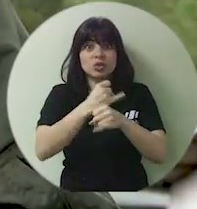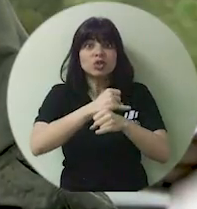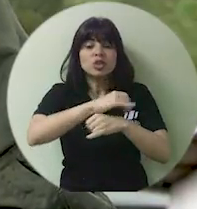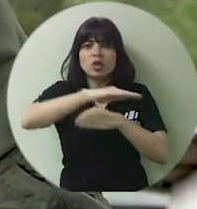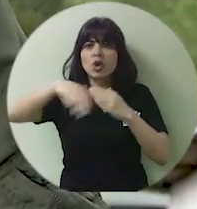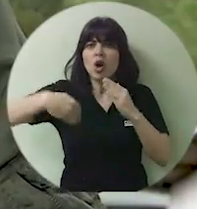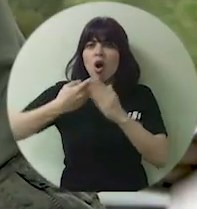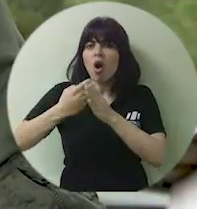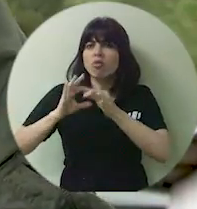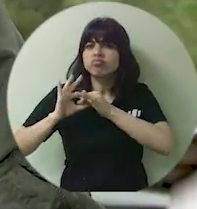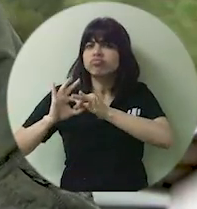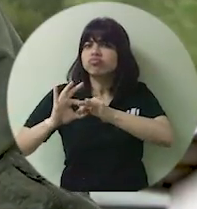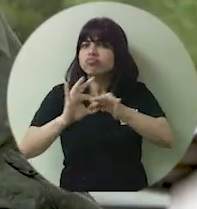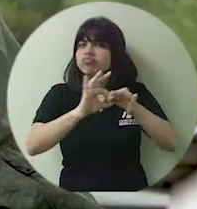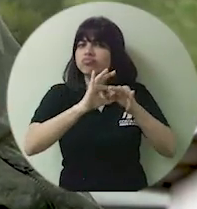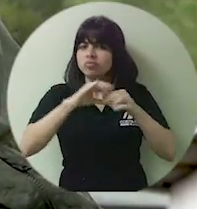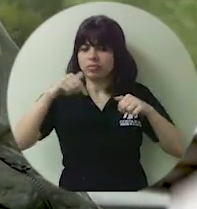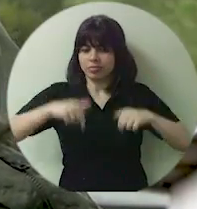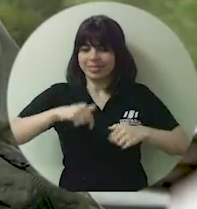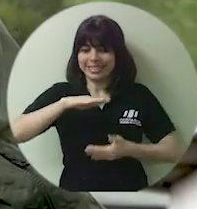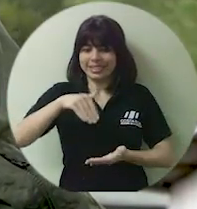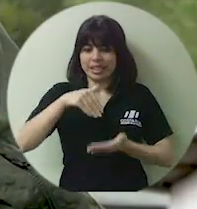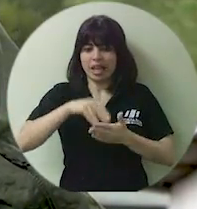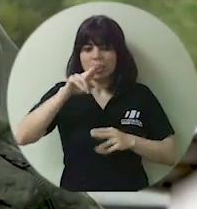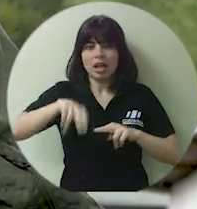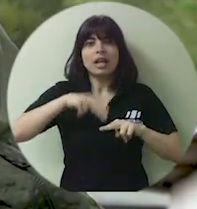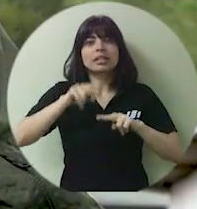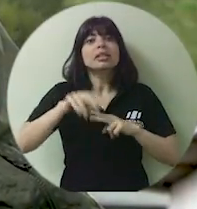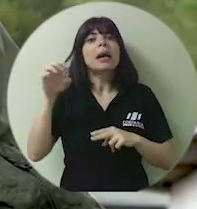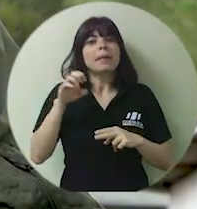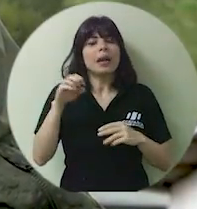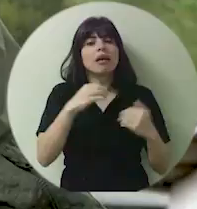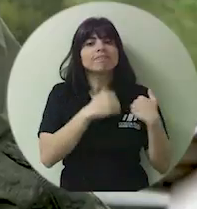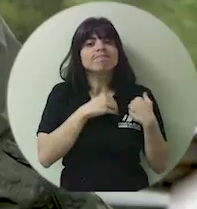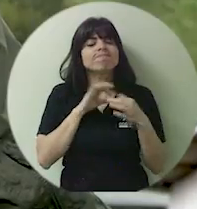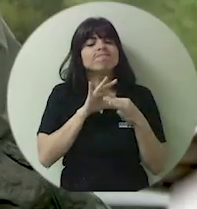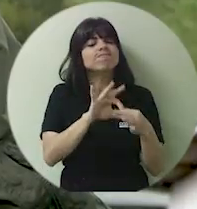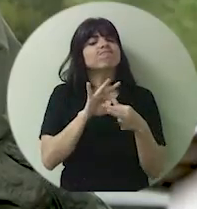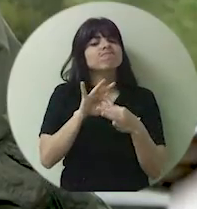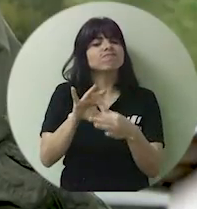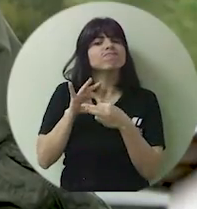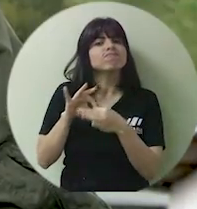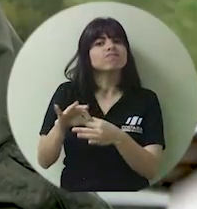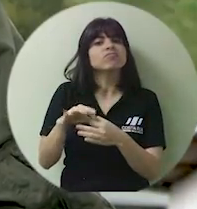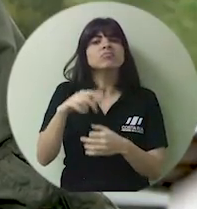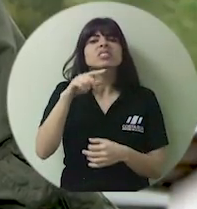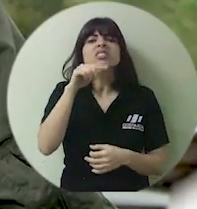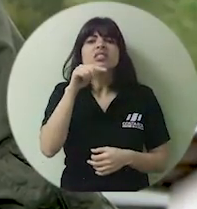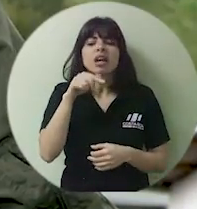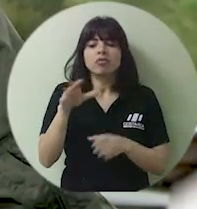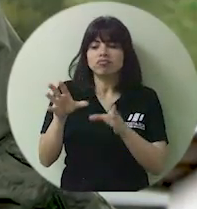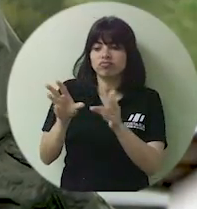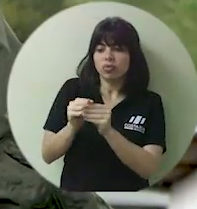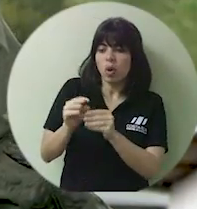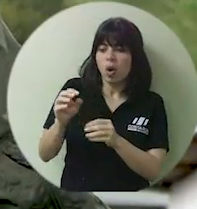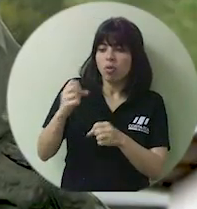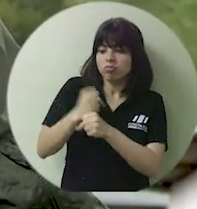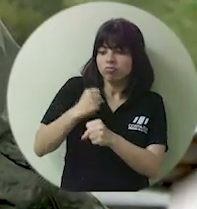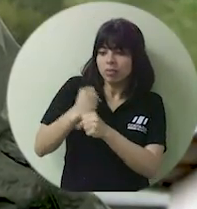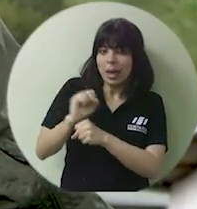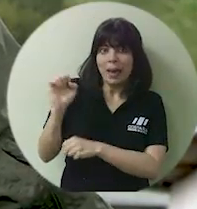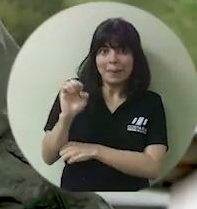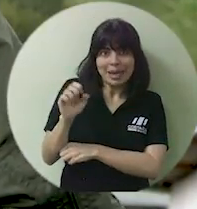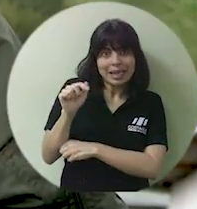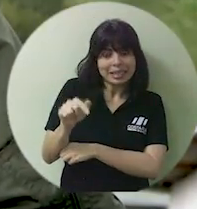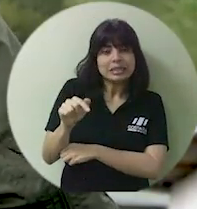instituciones están coordinadas desde el Centro Nacional de Emergencias, tenemos al Consejo de Operaciones de